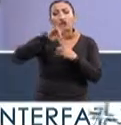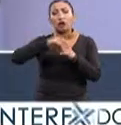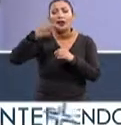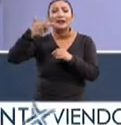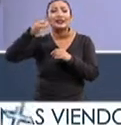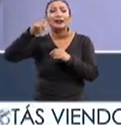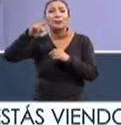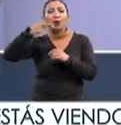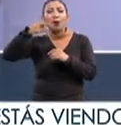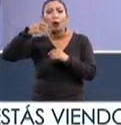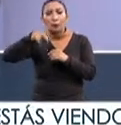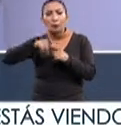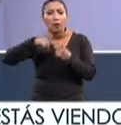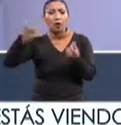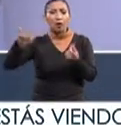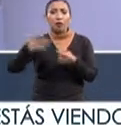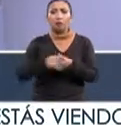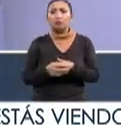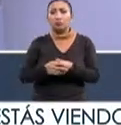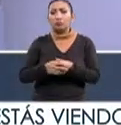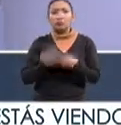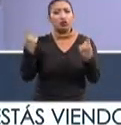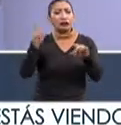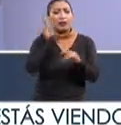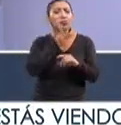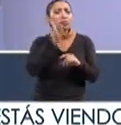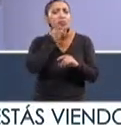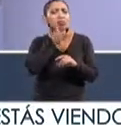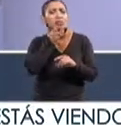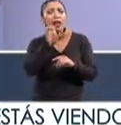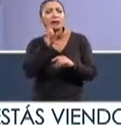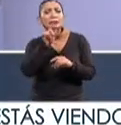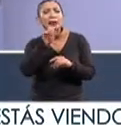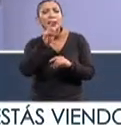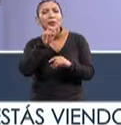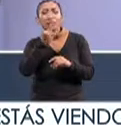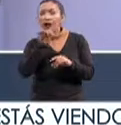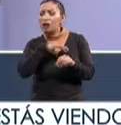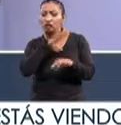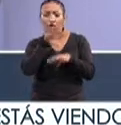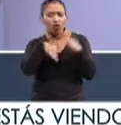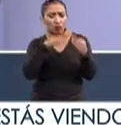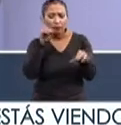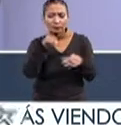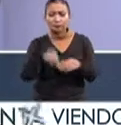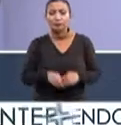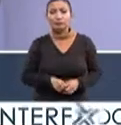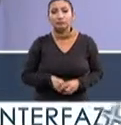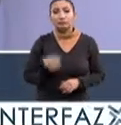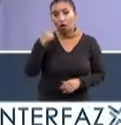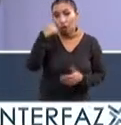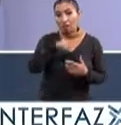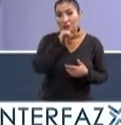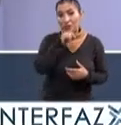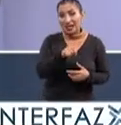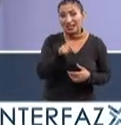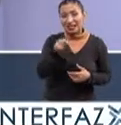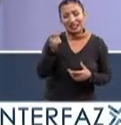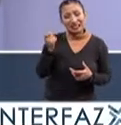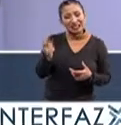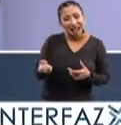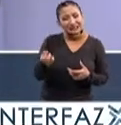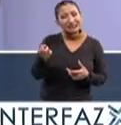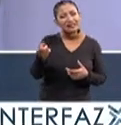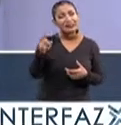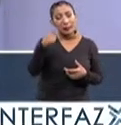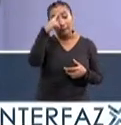hop, hasta el noise, ¿no? Música experimental, hay todo aquí. Claro, claro. Y bueno, además yo creo que también tiene que ver un poco con